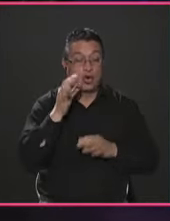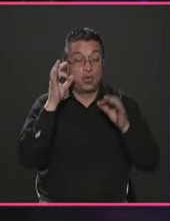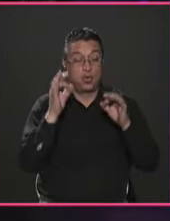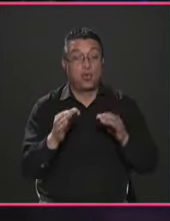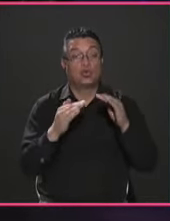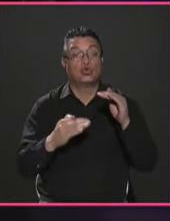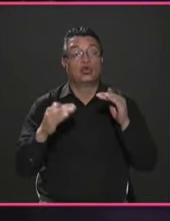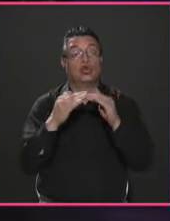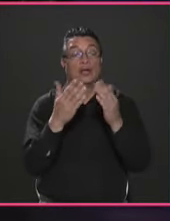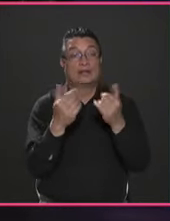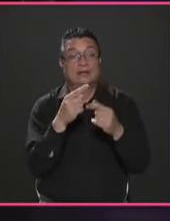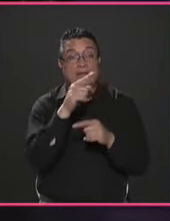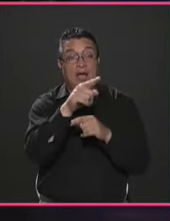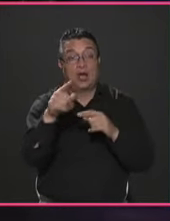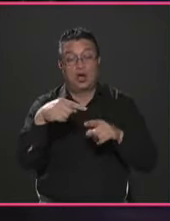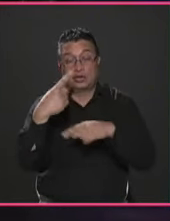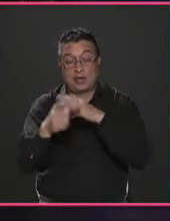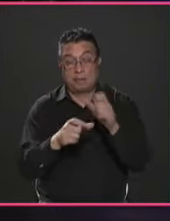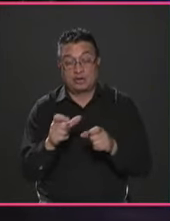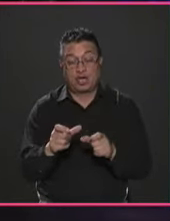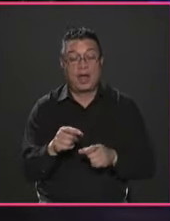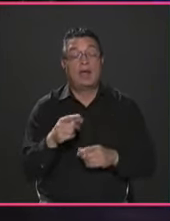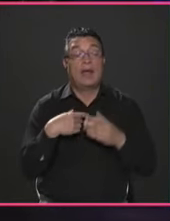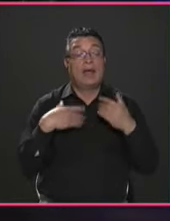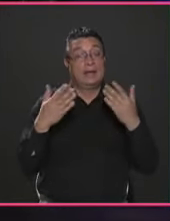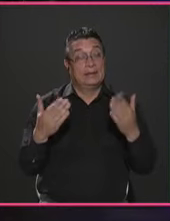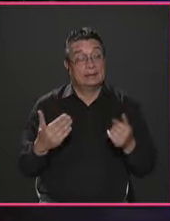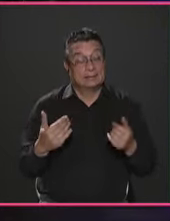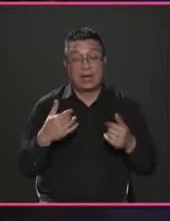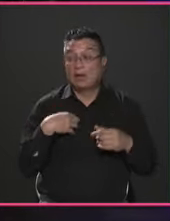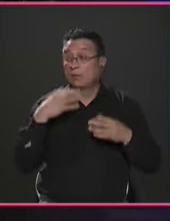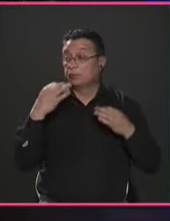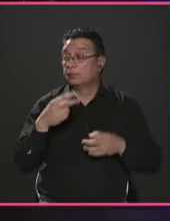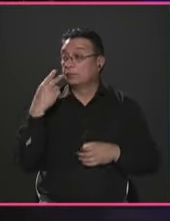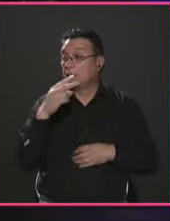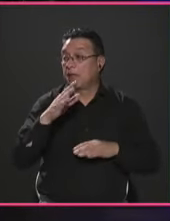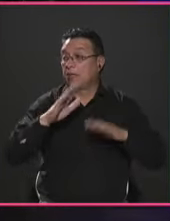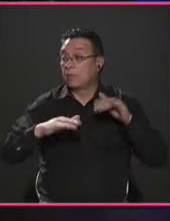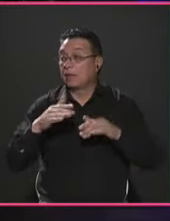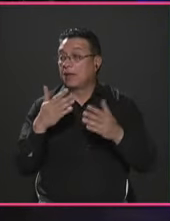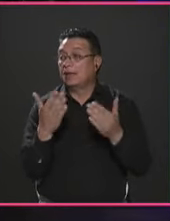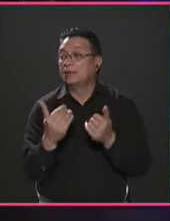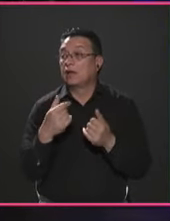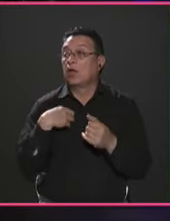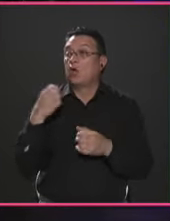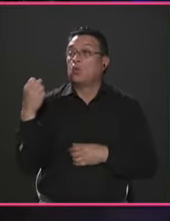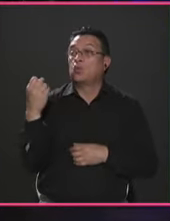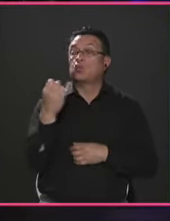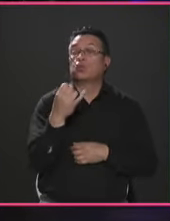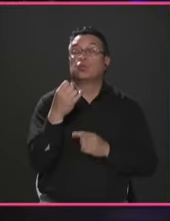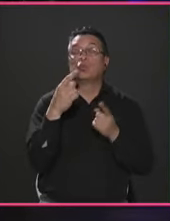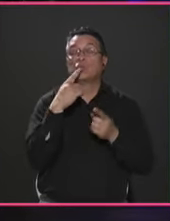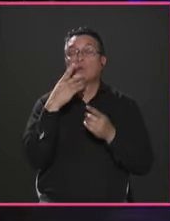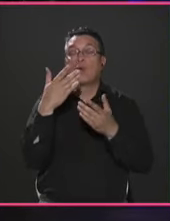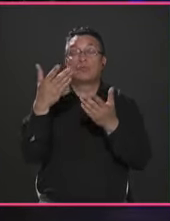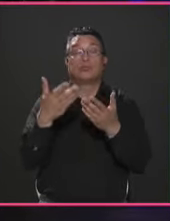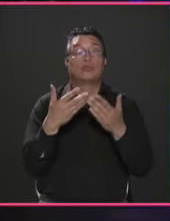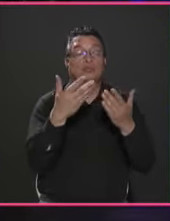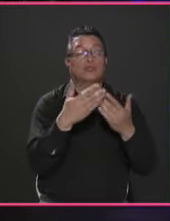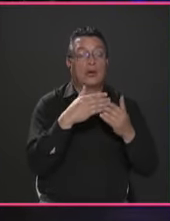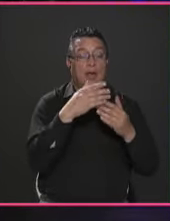necesita la otra persona en necesidad razón a su necesidad No porque s en cuanto a la hospitalidad a recibir